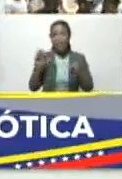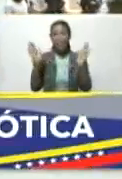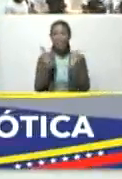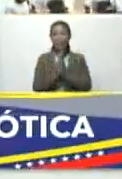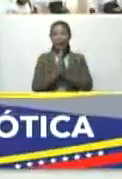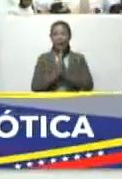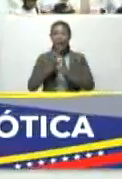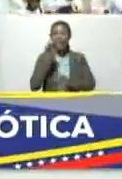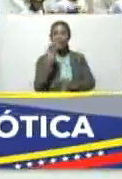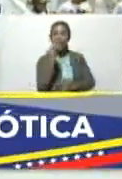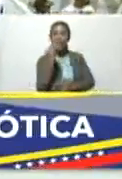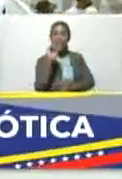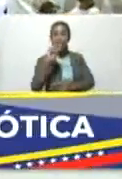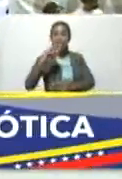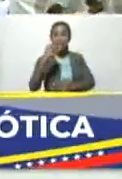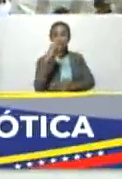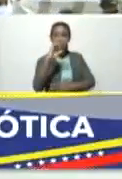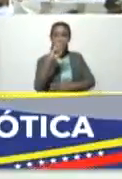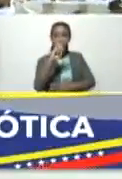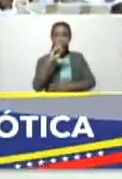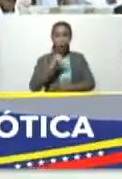Francisco.